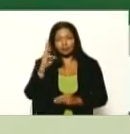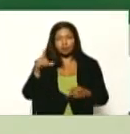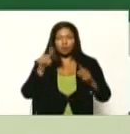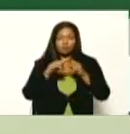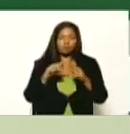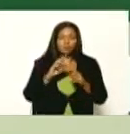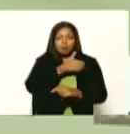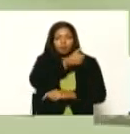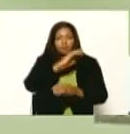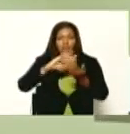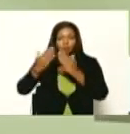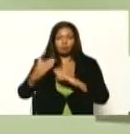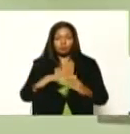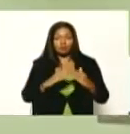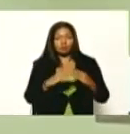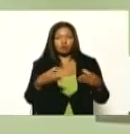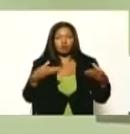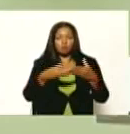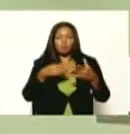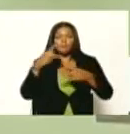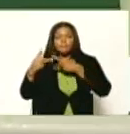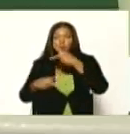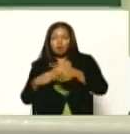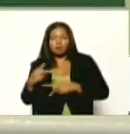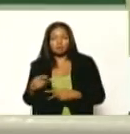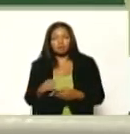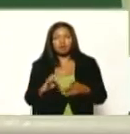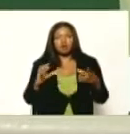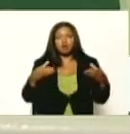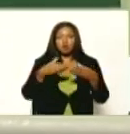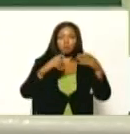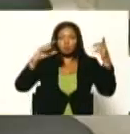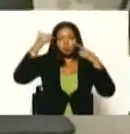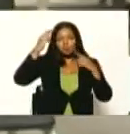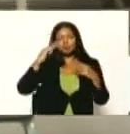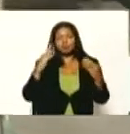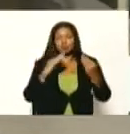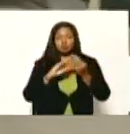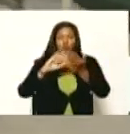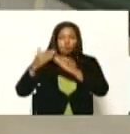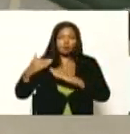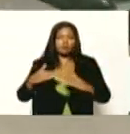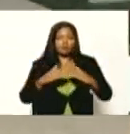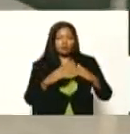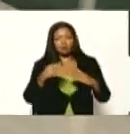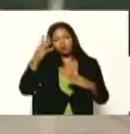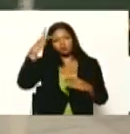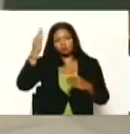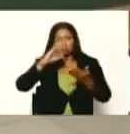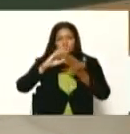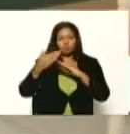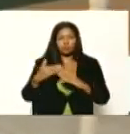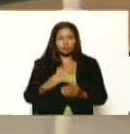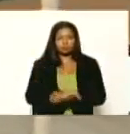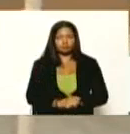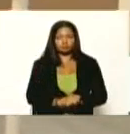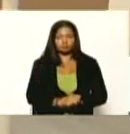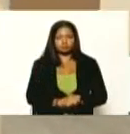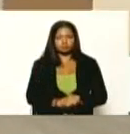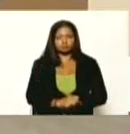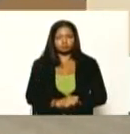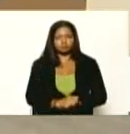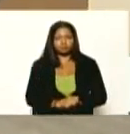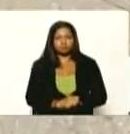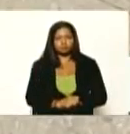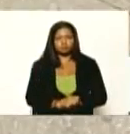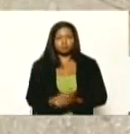de comunidad, equipo político, VC, comunas, consejos comunales. Estuvieron